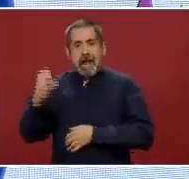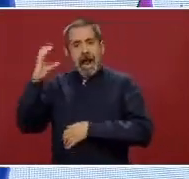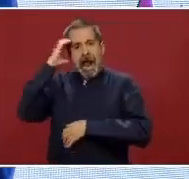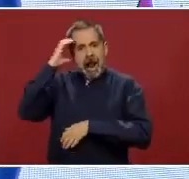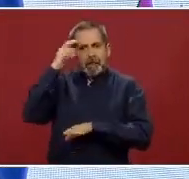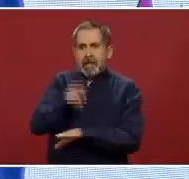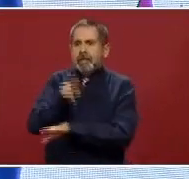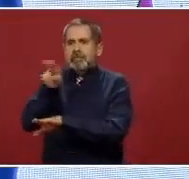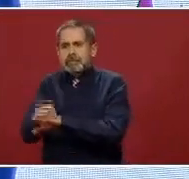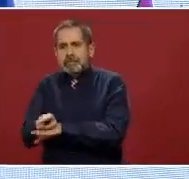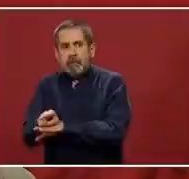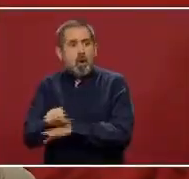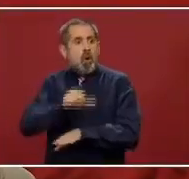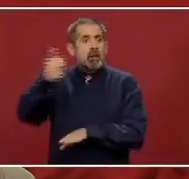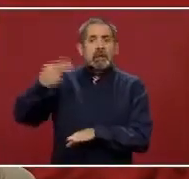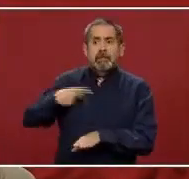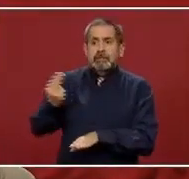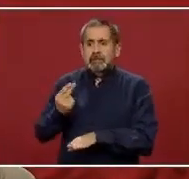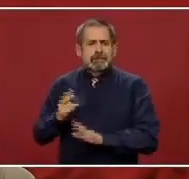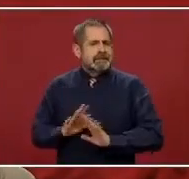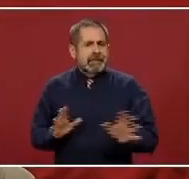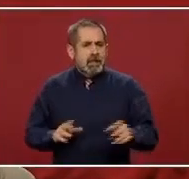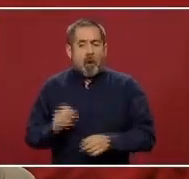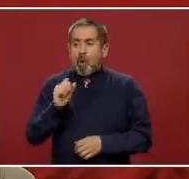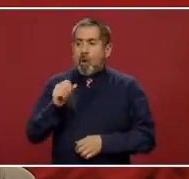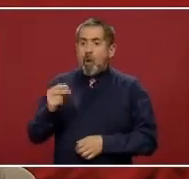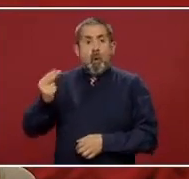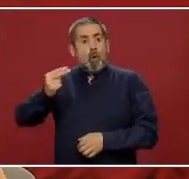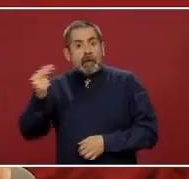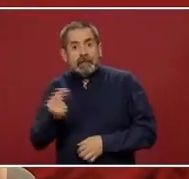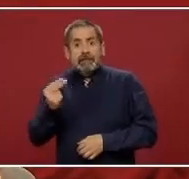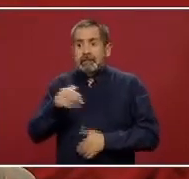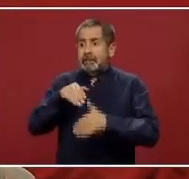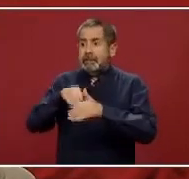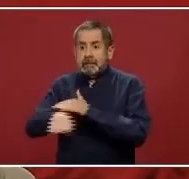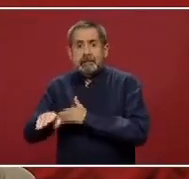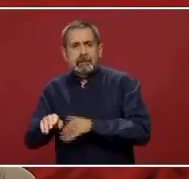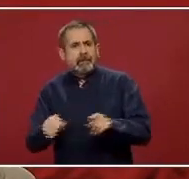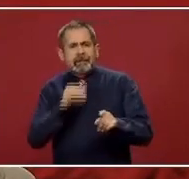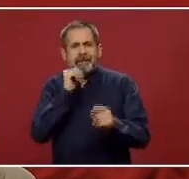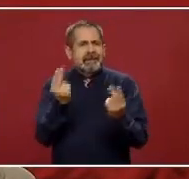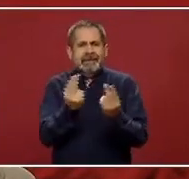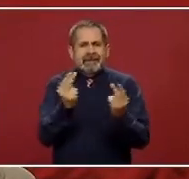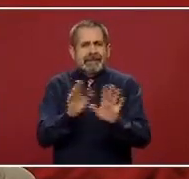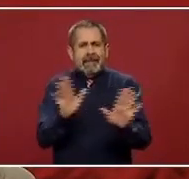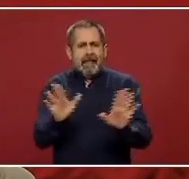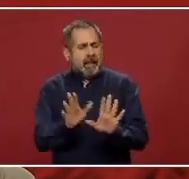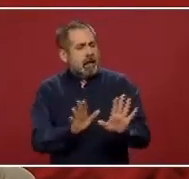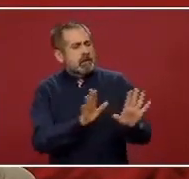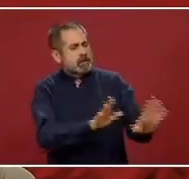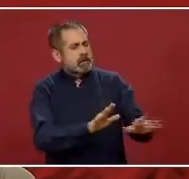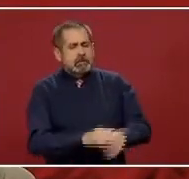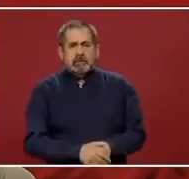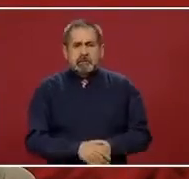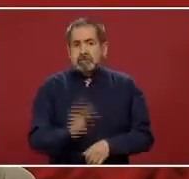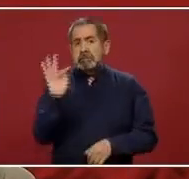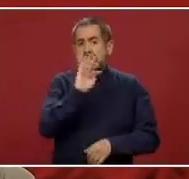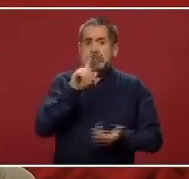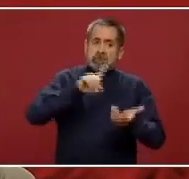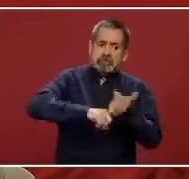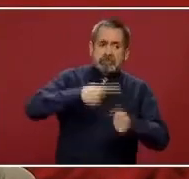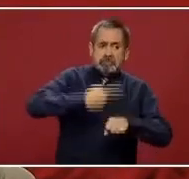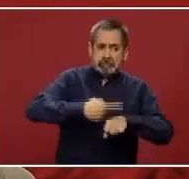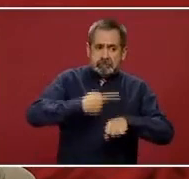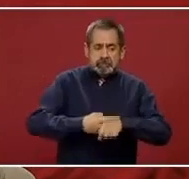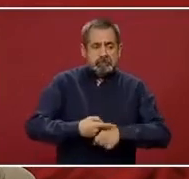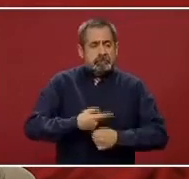necesitaría alguien más o la sala de urgencias que necesitaría alguien más. Y usted, cuando tenga el virus, si